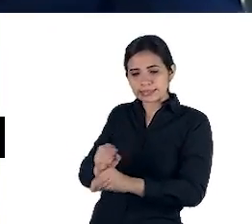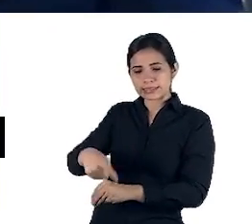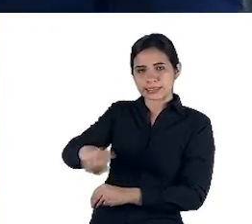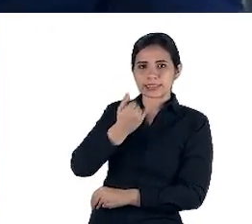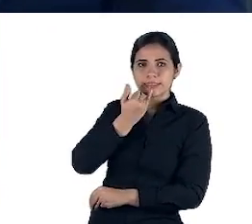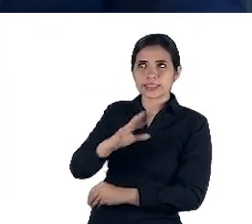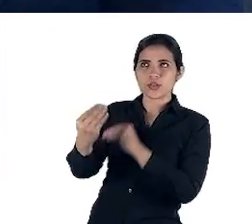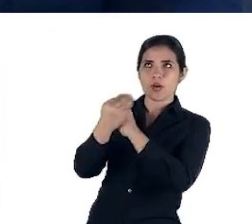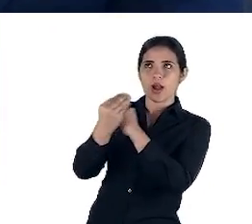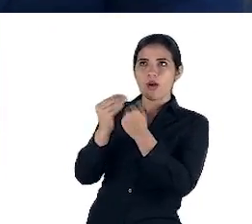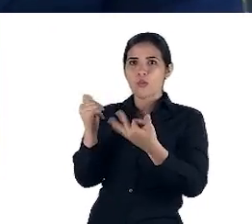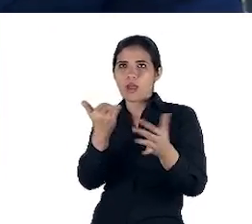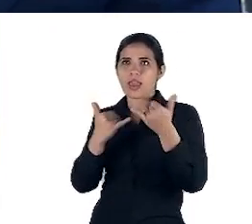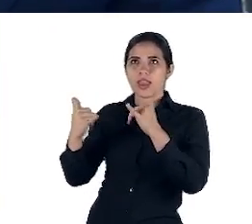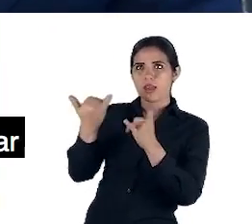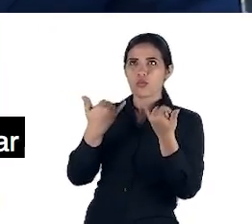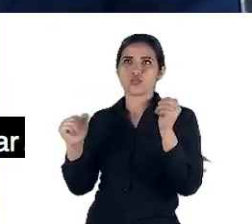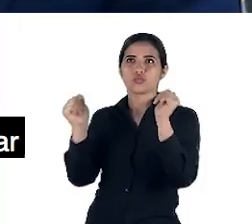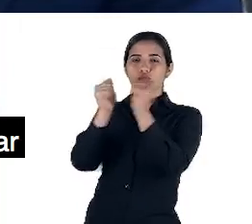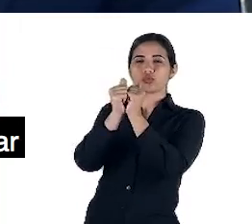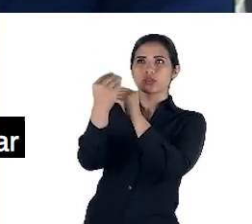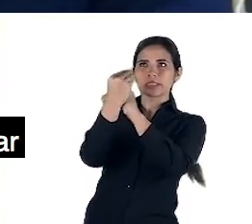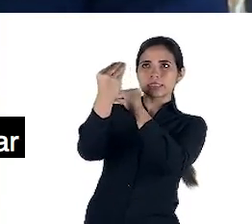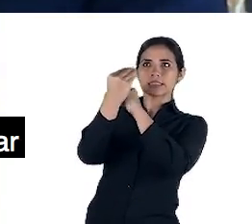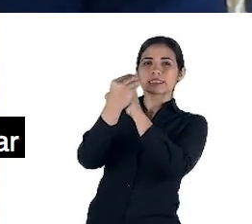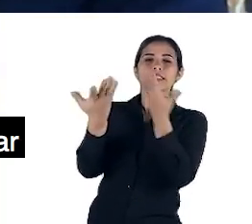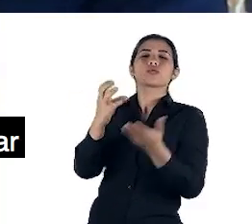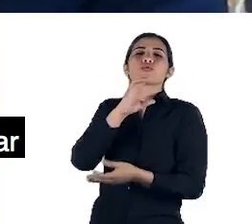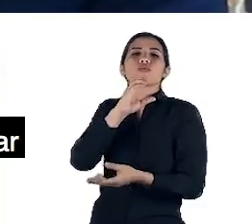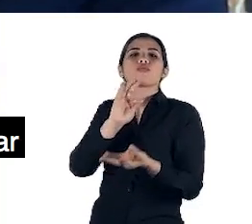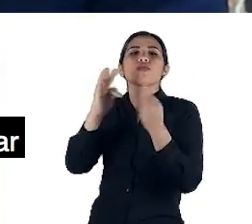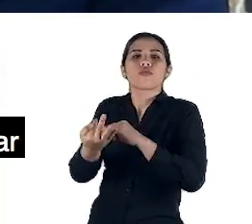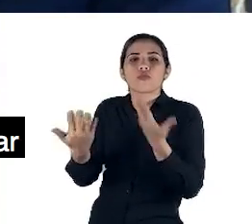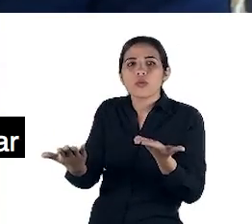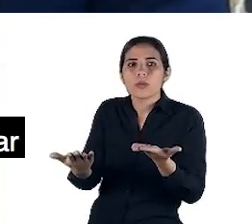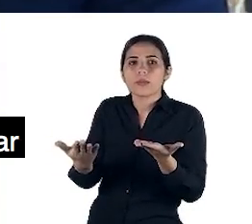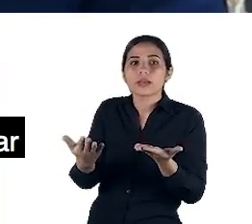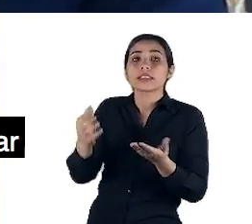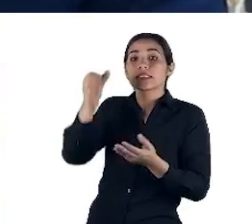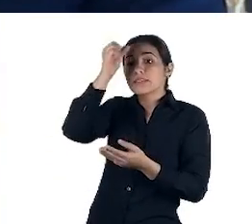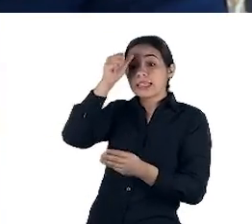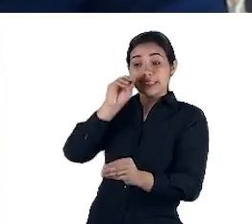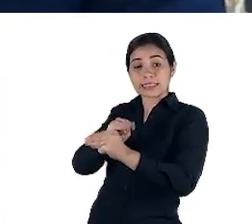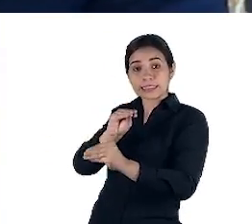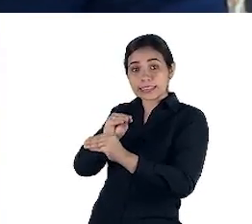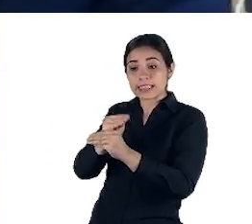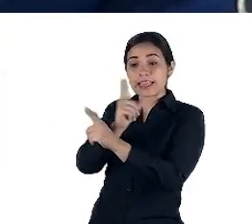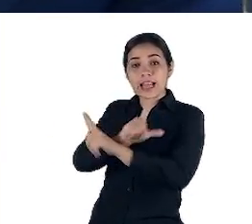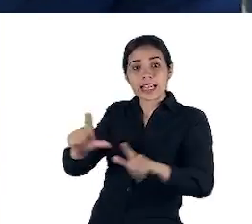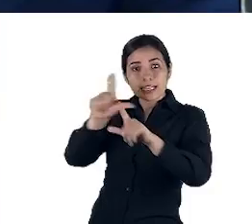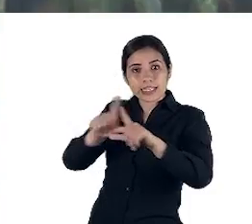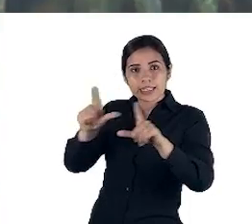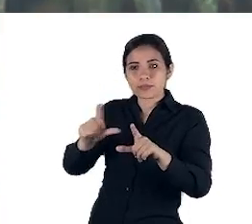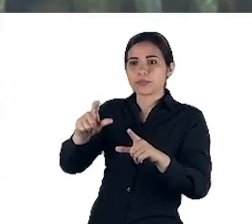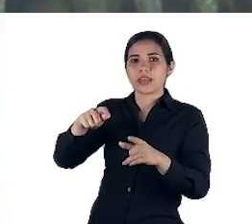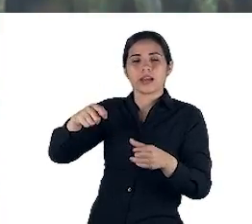esas cuestiones básicas de higiene? Tal vez no solo lavarse las manos, sino enseñarles a limpiar los utensilios antes de jugar,